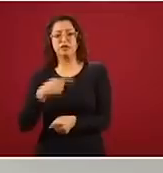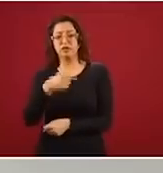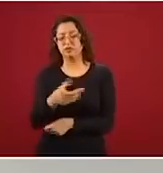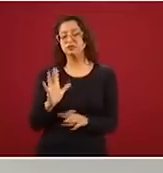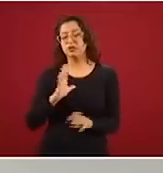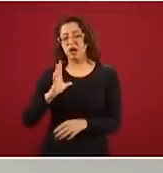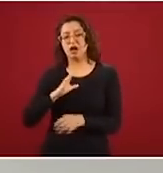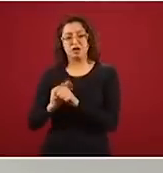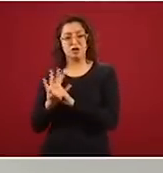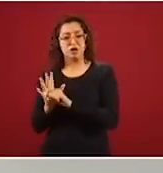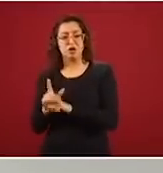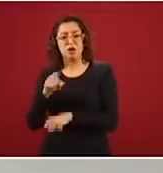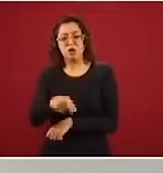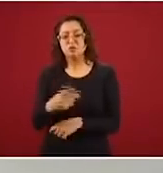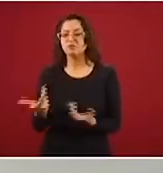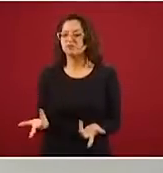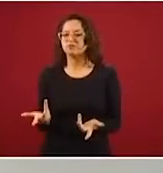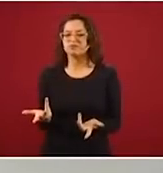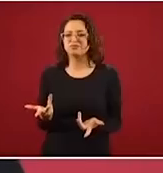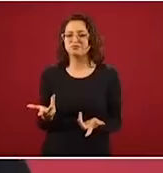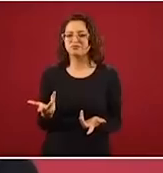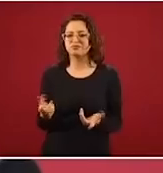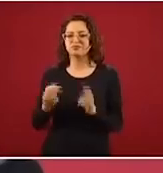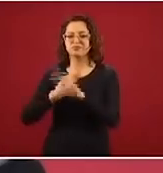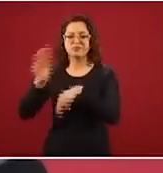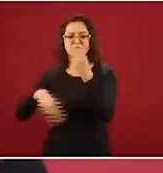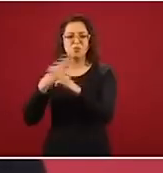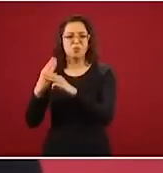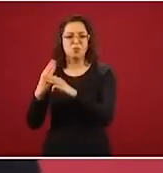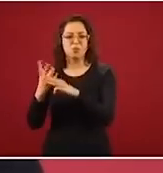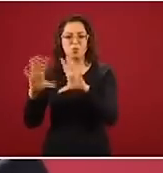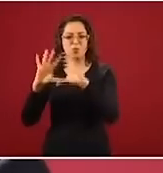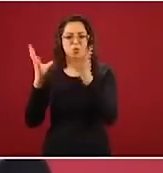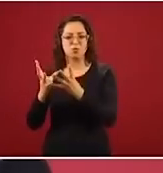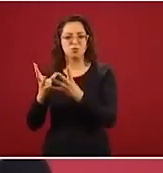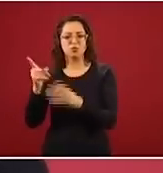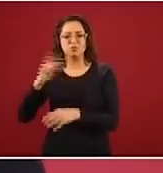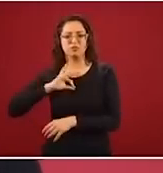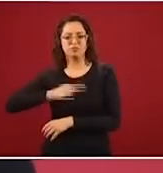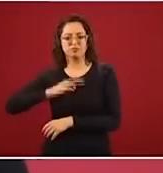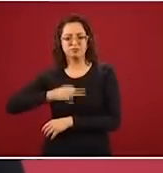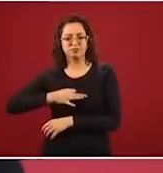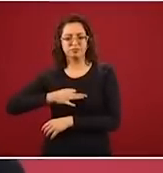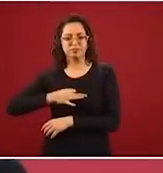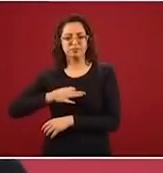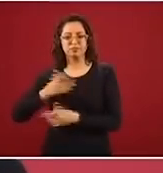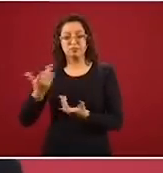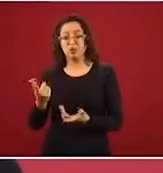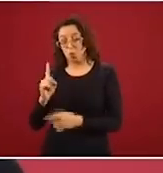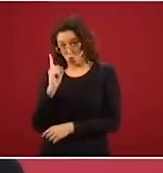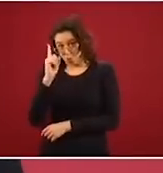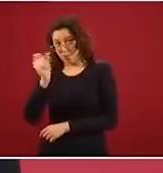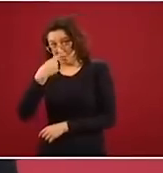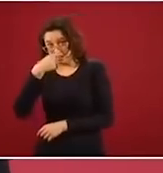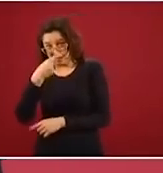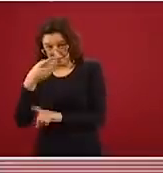con coronavirus, porque no existe en el mundo entero, para todos estos virus, tratamientos